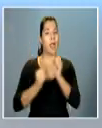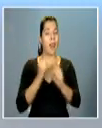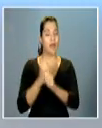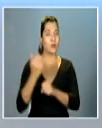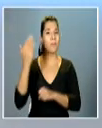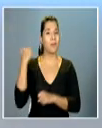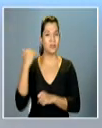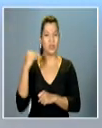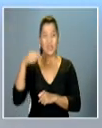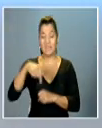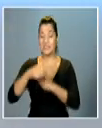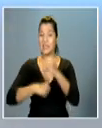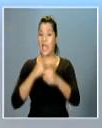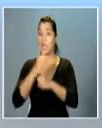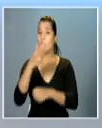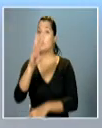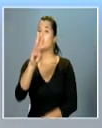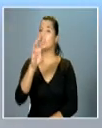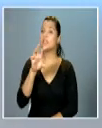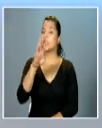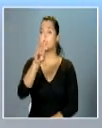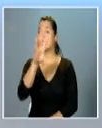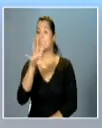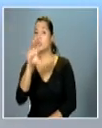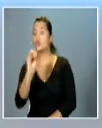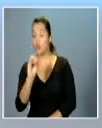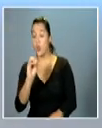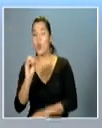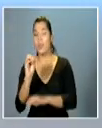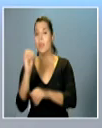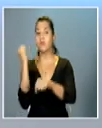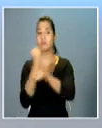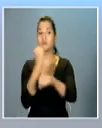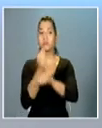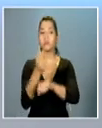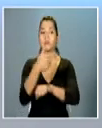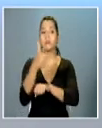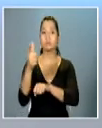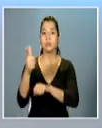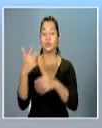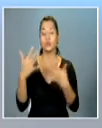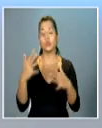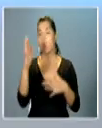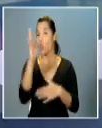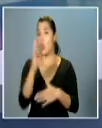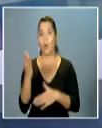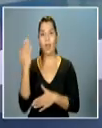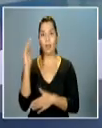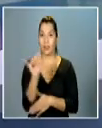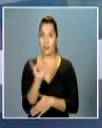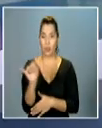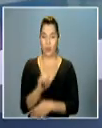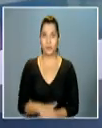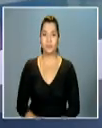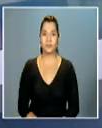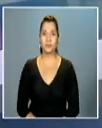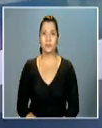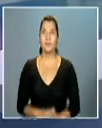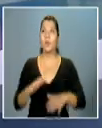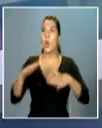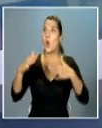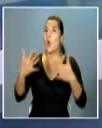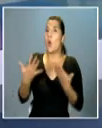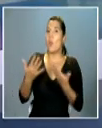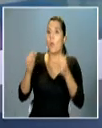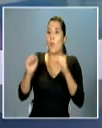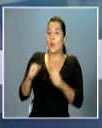y 650 homicidios prácticamente, lo cual es una cifra histórica a nivel nacional. Don Bernal, ¿cómo no dejar que esto